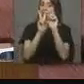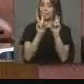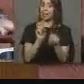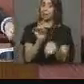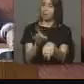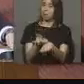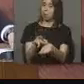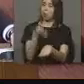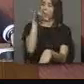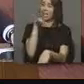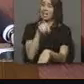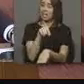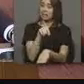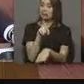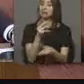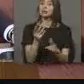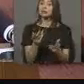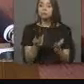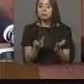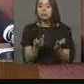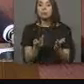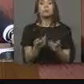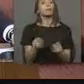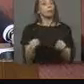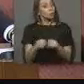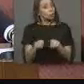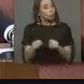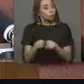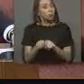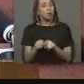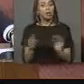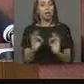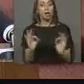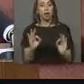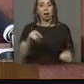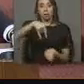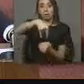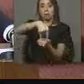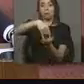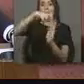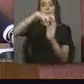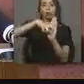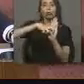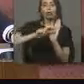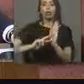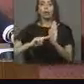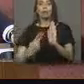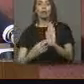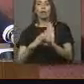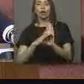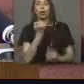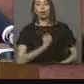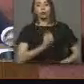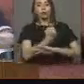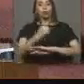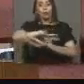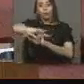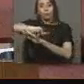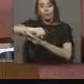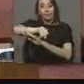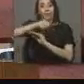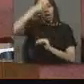extremadamente delicada, sin que siquiera se haya ingresado algún proyecto de modificación al Código Penal para